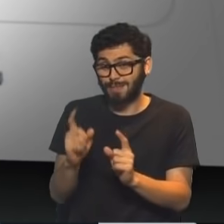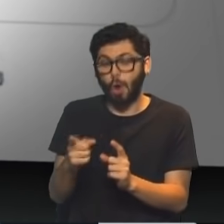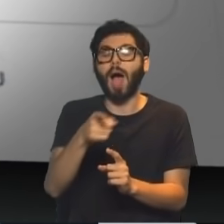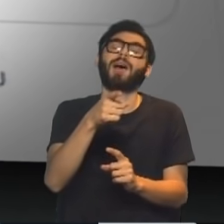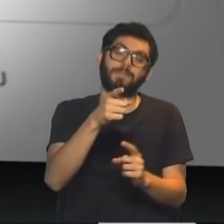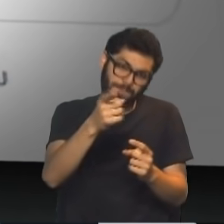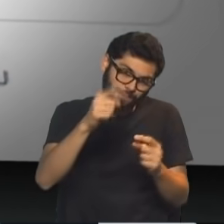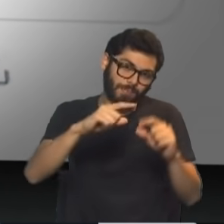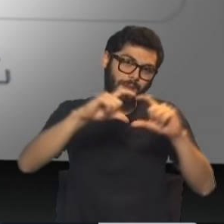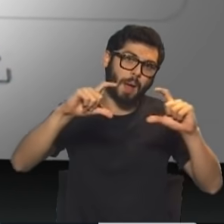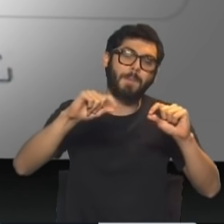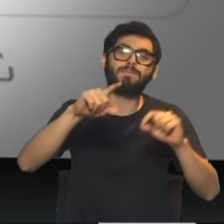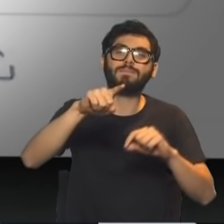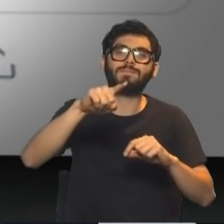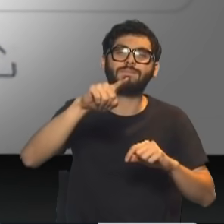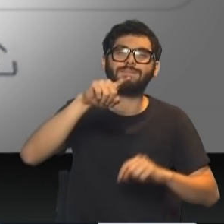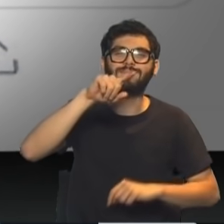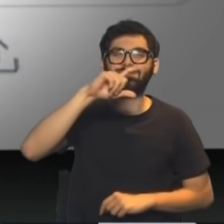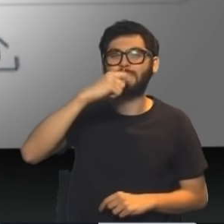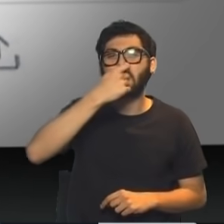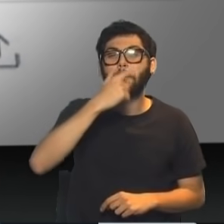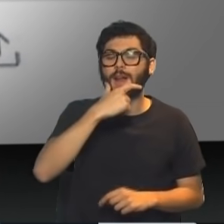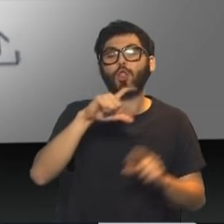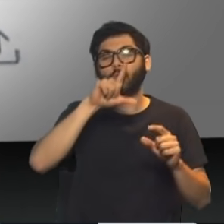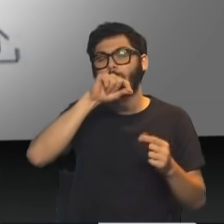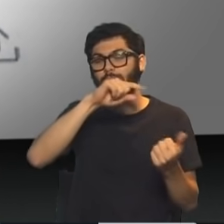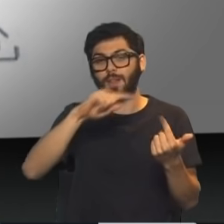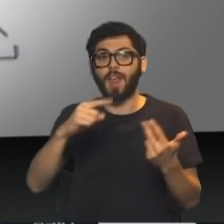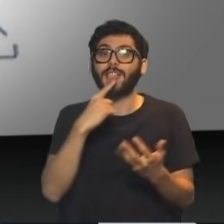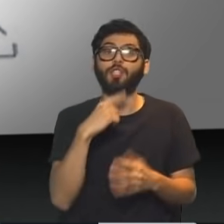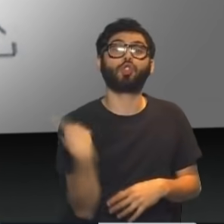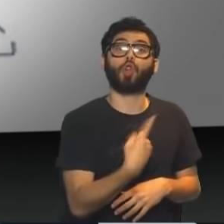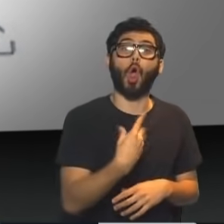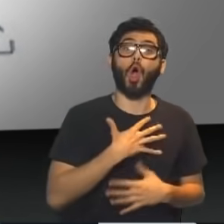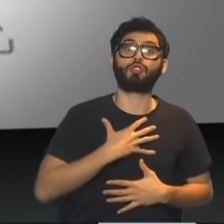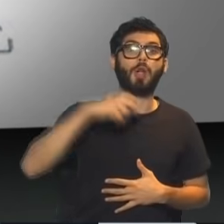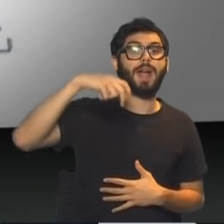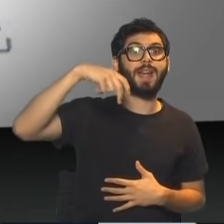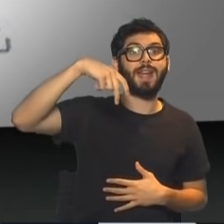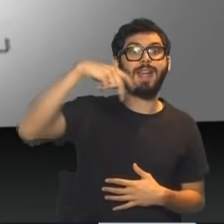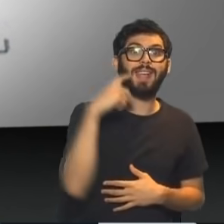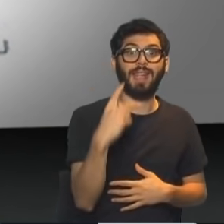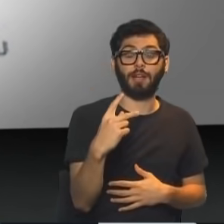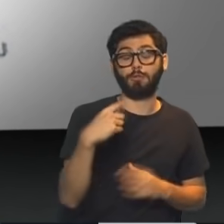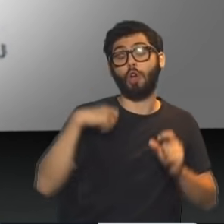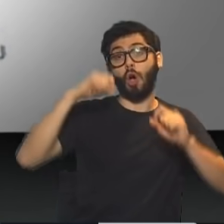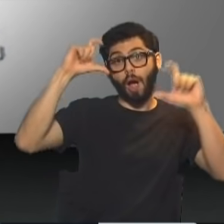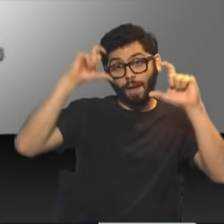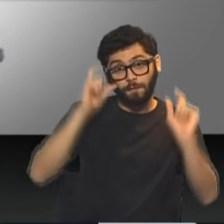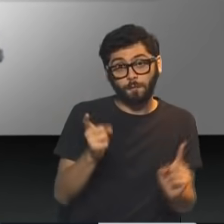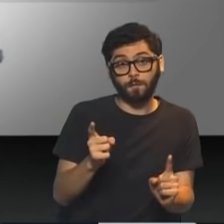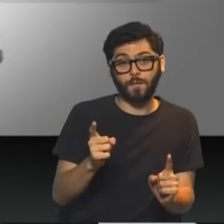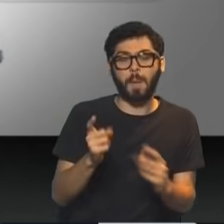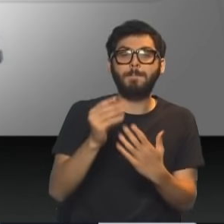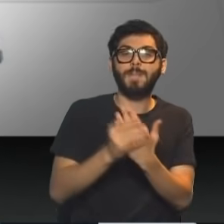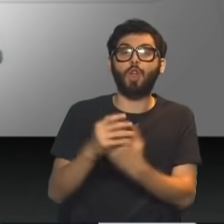está el de Mauricio Macri, ¿no? Son varios tweets. Todos somos Nick, dice Mauricio Macri. No salgo de mi asombro. El ministro